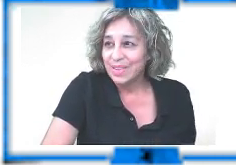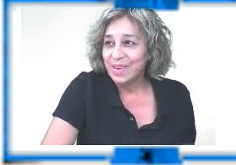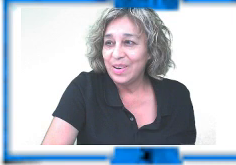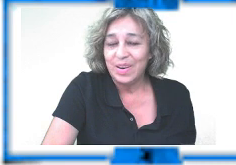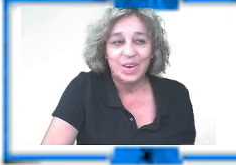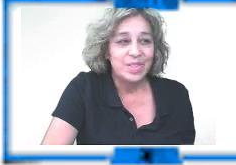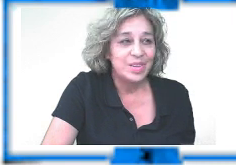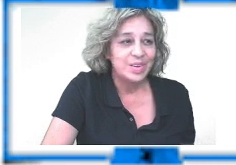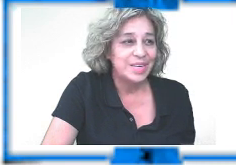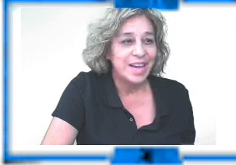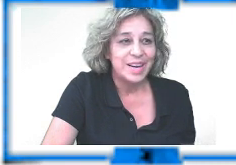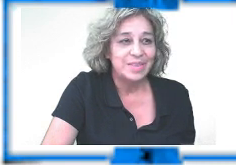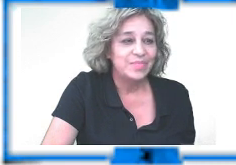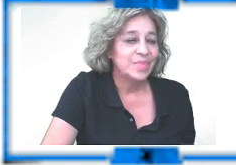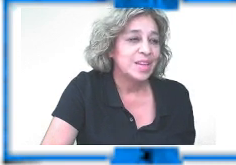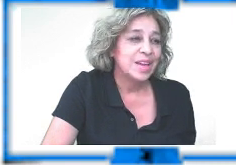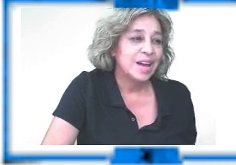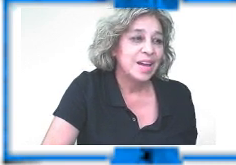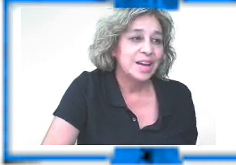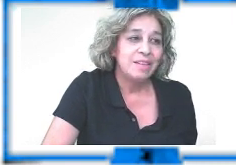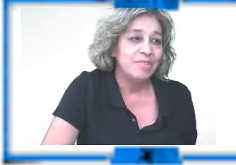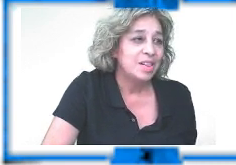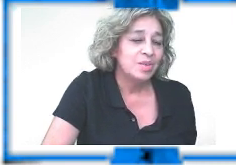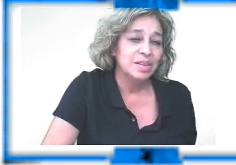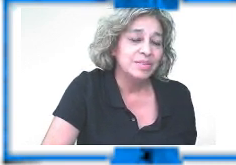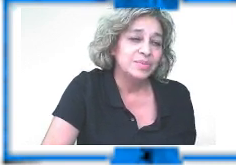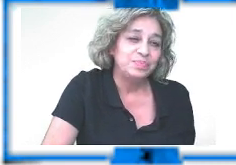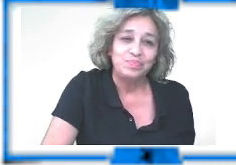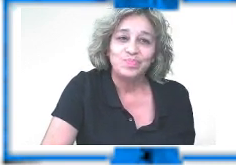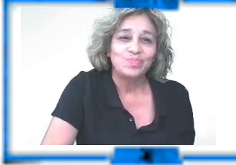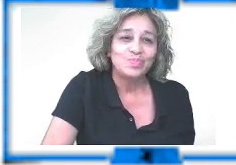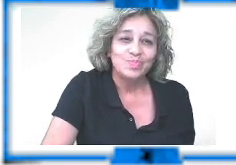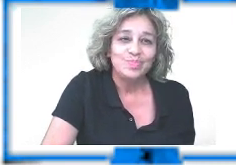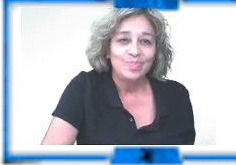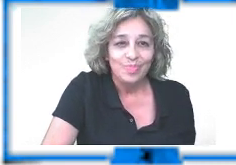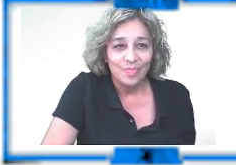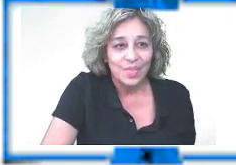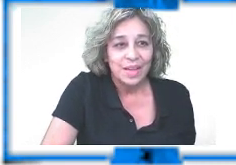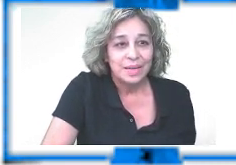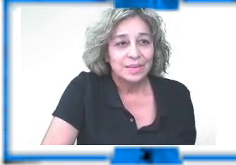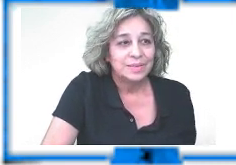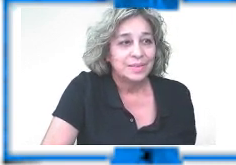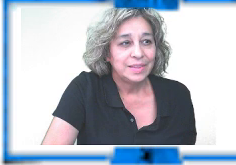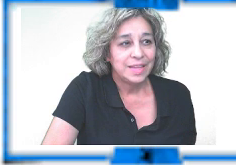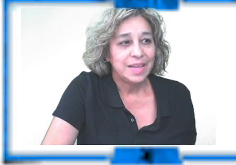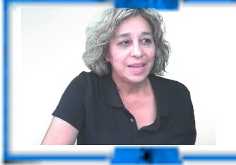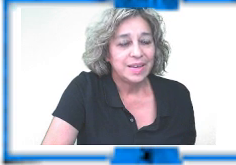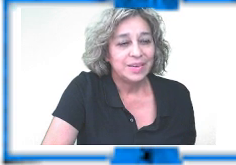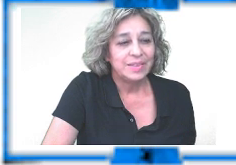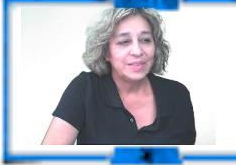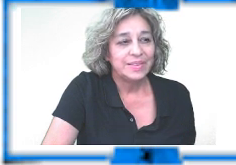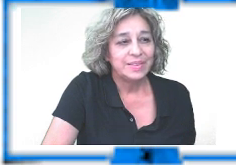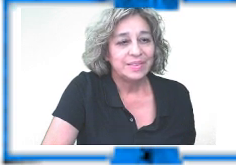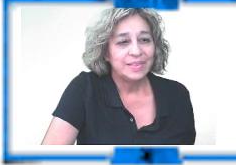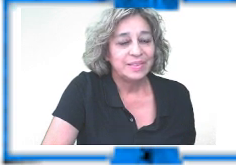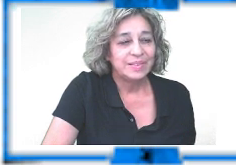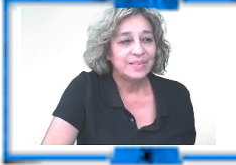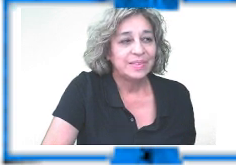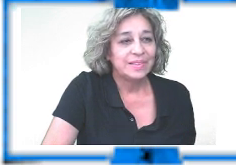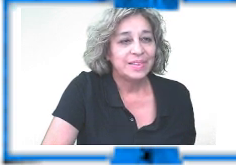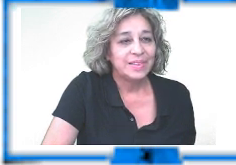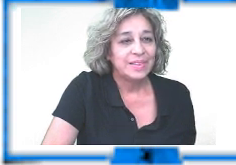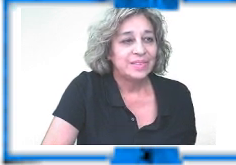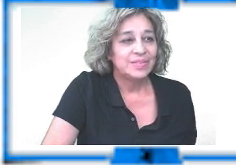with all the data. And I follow all of them. Luz Alba, muchísimas gracias. Thank you. Baltasar Garzón junto